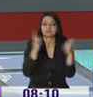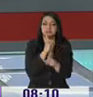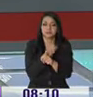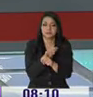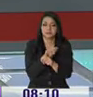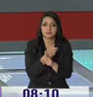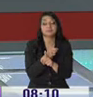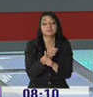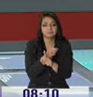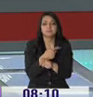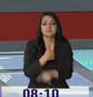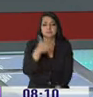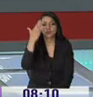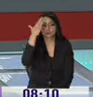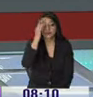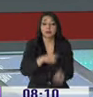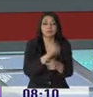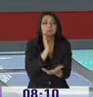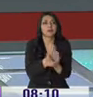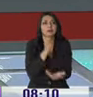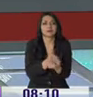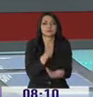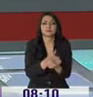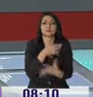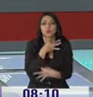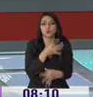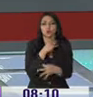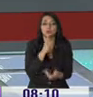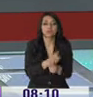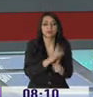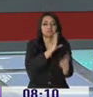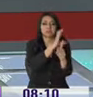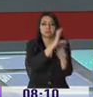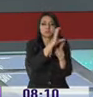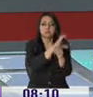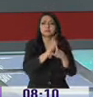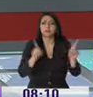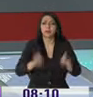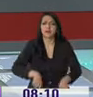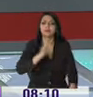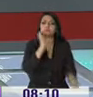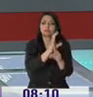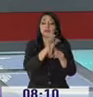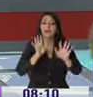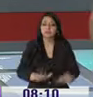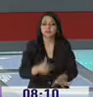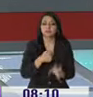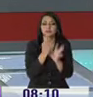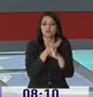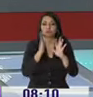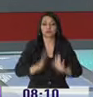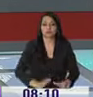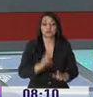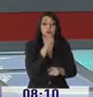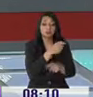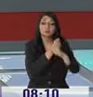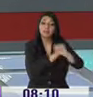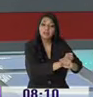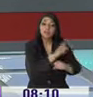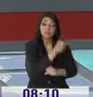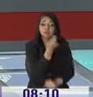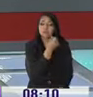transportistas. Yo sé que les molesta que les diga eso, pero lamentablemente hay que decirlo. Esa es nuestra función, como la de ustedes defender su sustento y